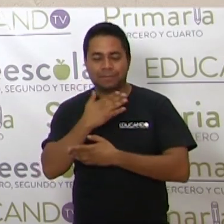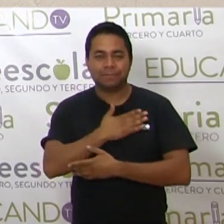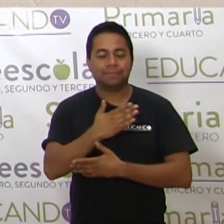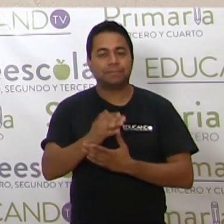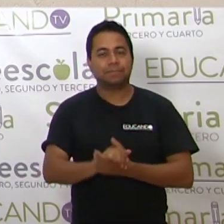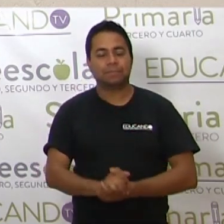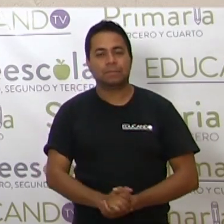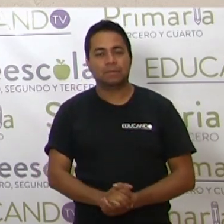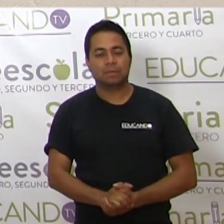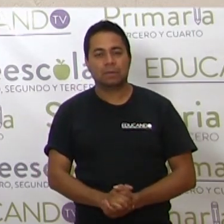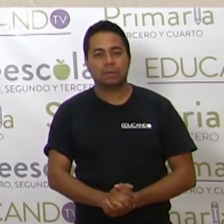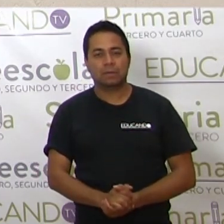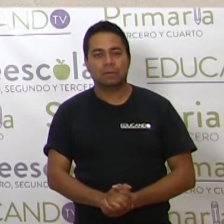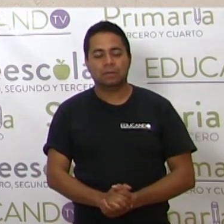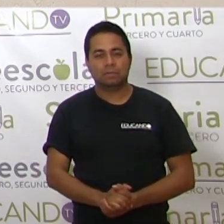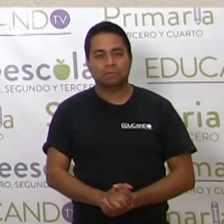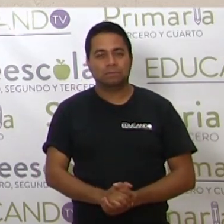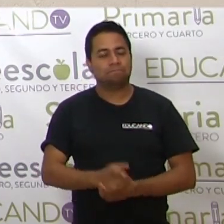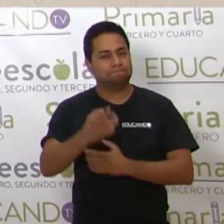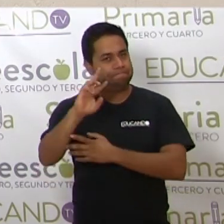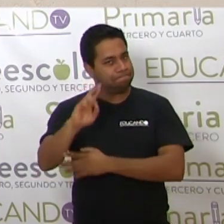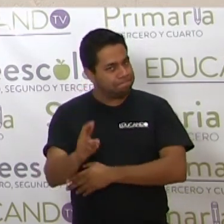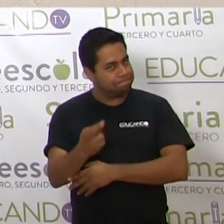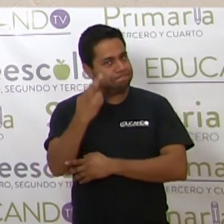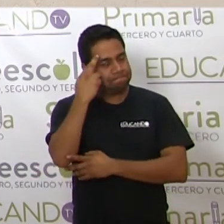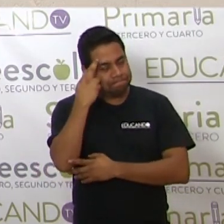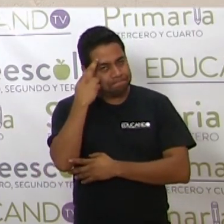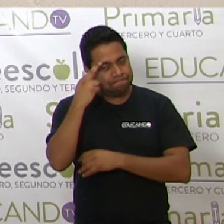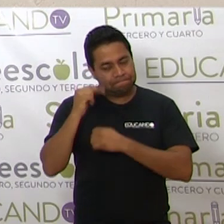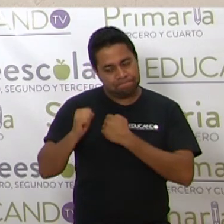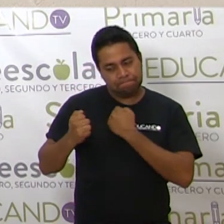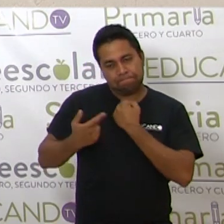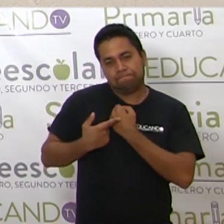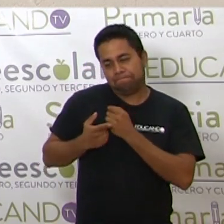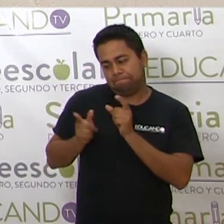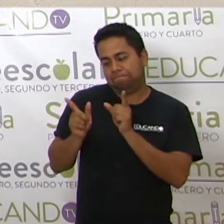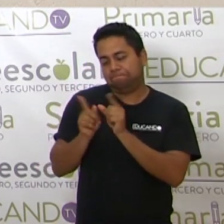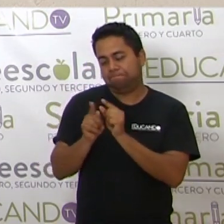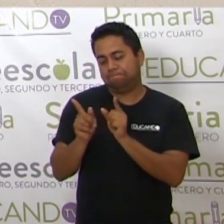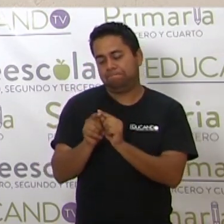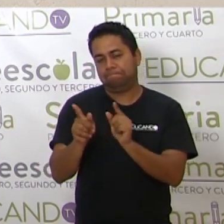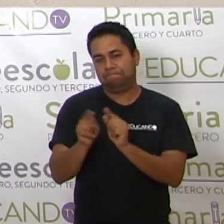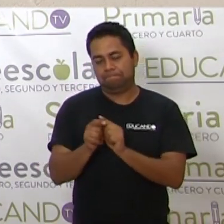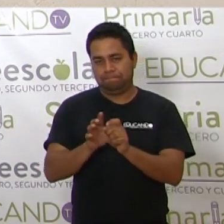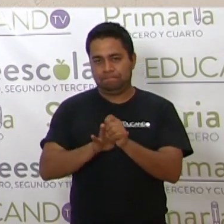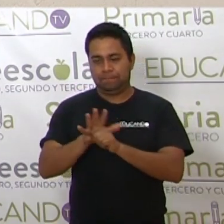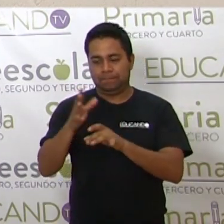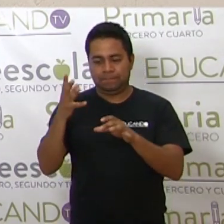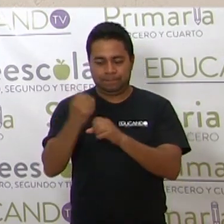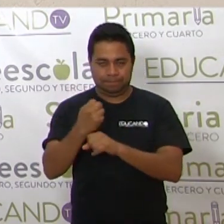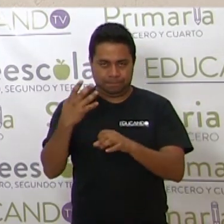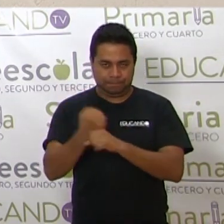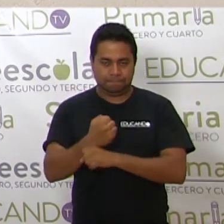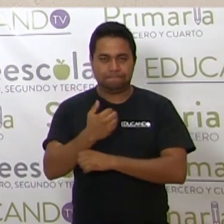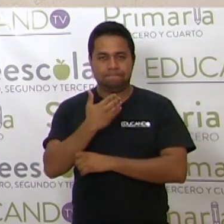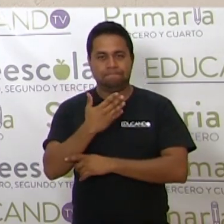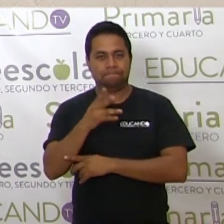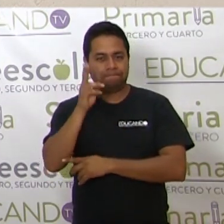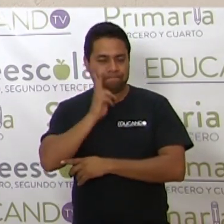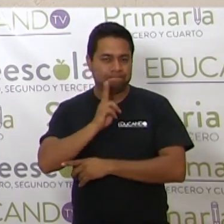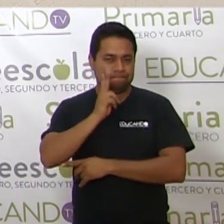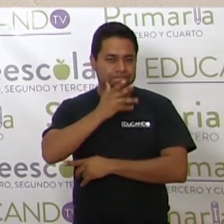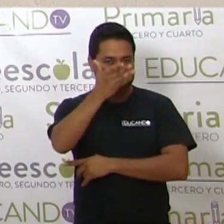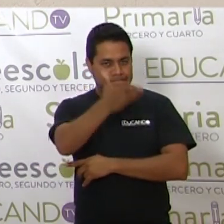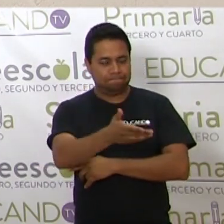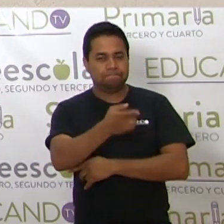vamos a recordar muy brevemente señas a ver alexei